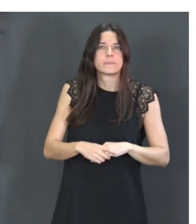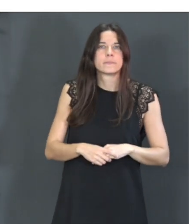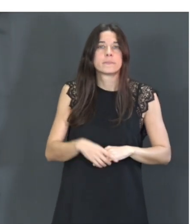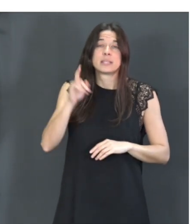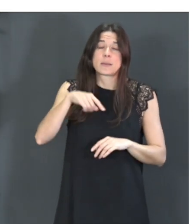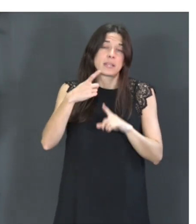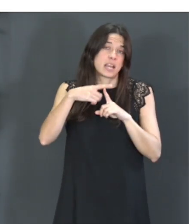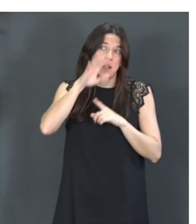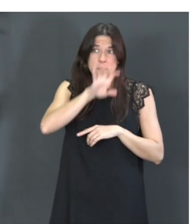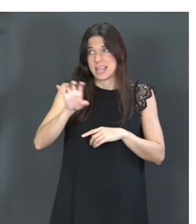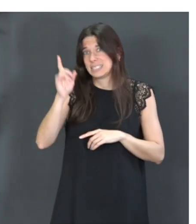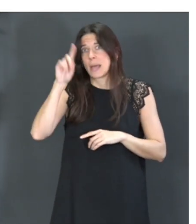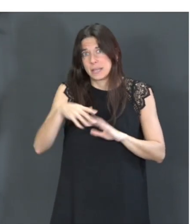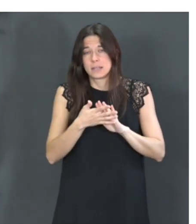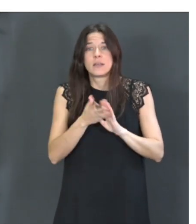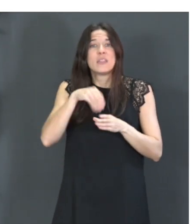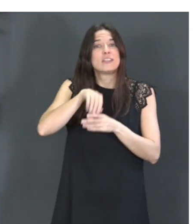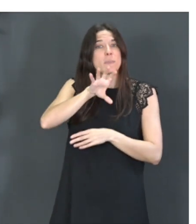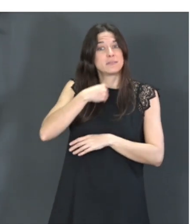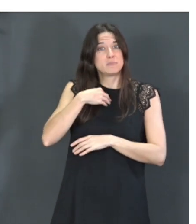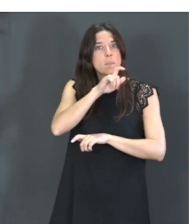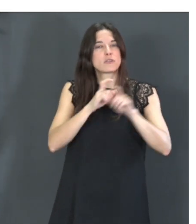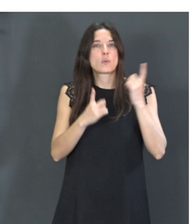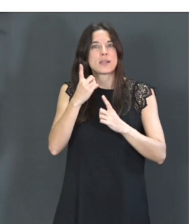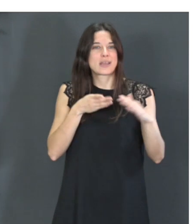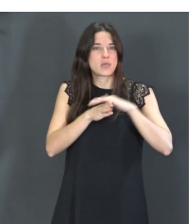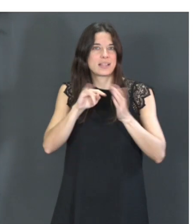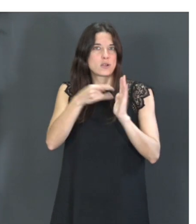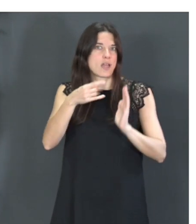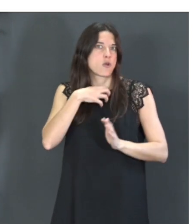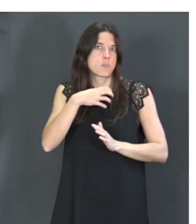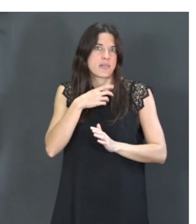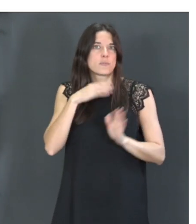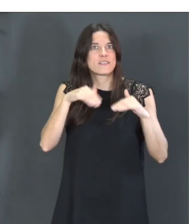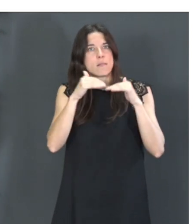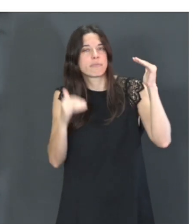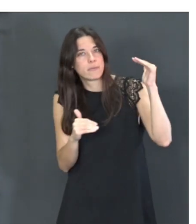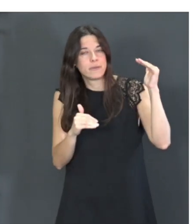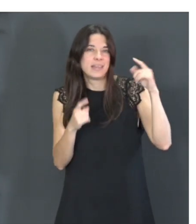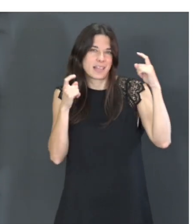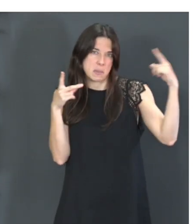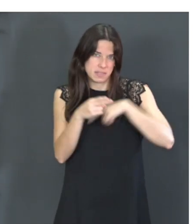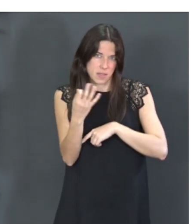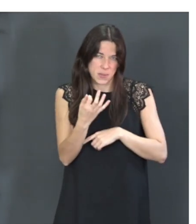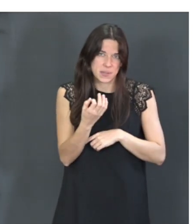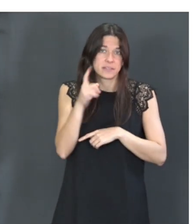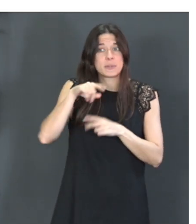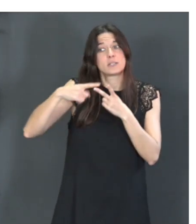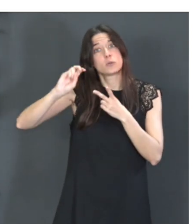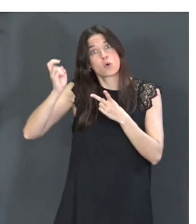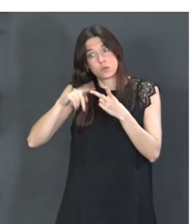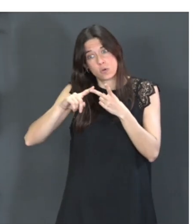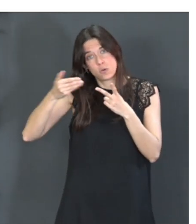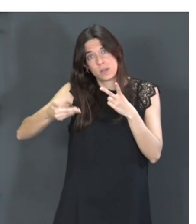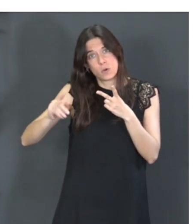nivel de país, ¿no? De las personas que no puedan acceder a esa tecnología, pues que generar más desigualdad. Y luego hay otro aspecto muy